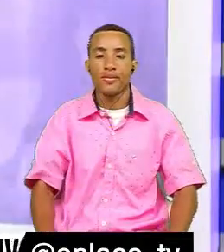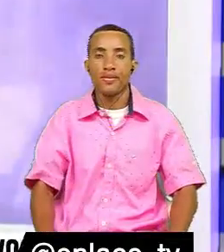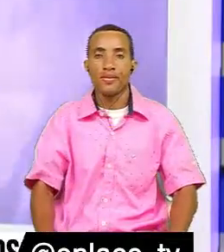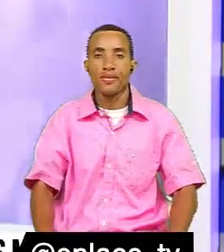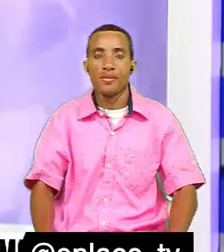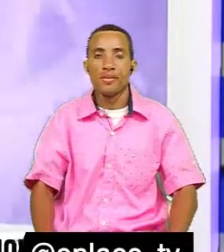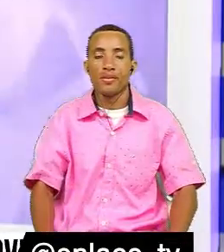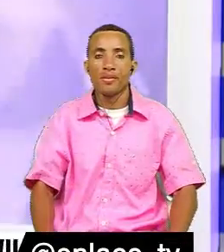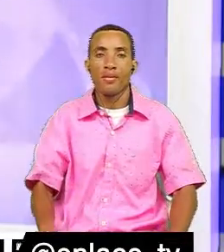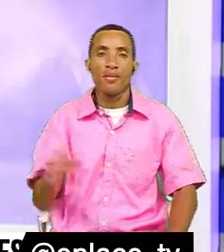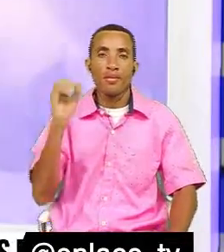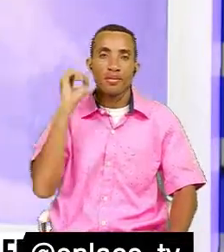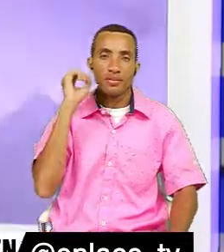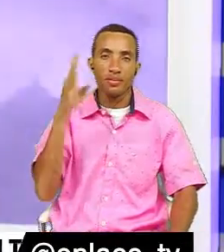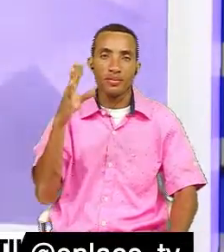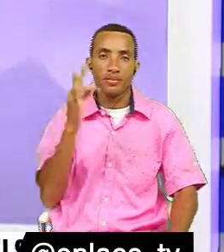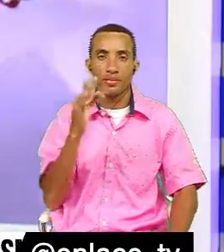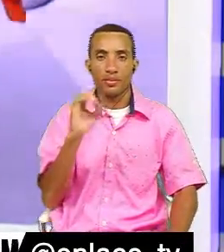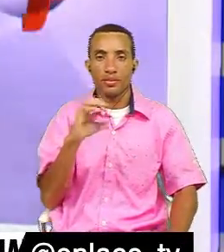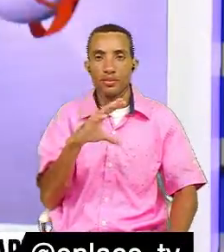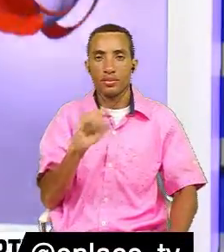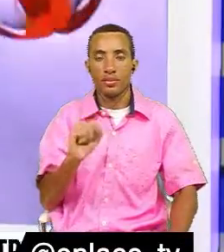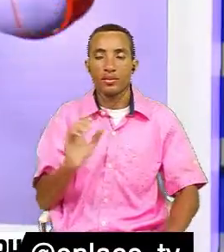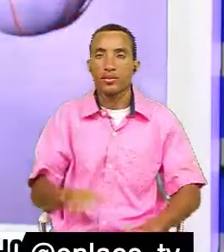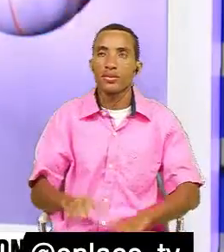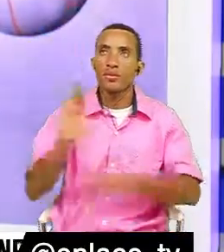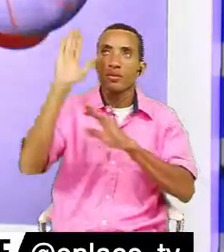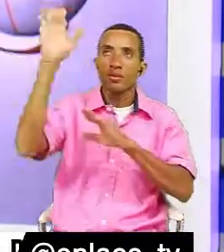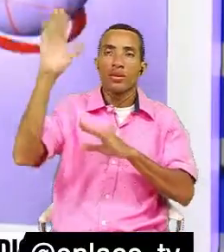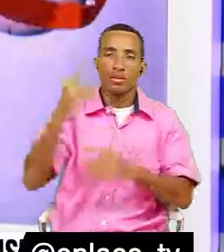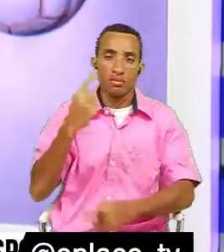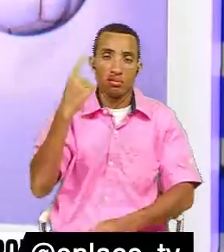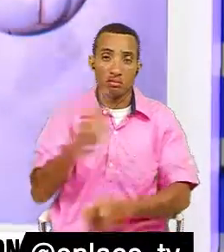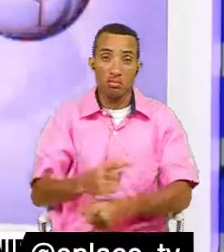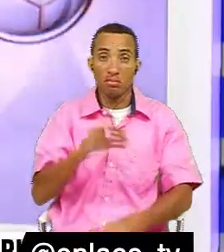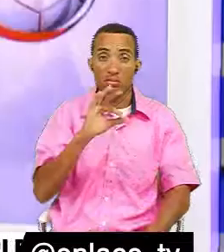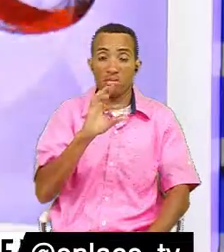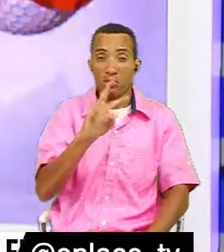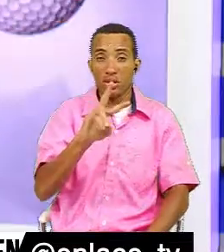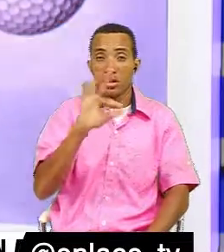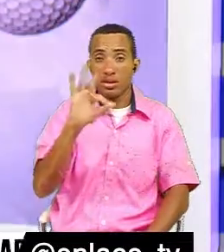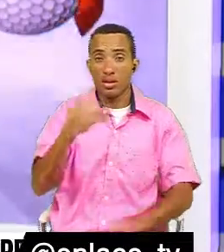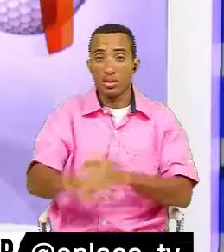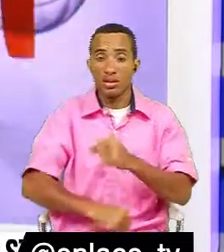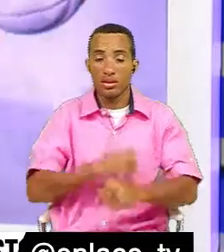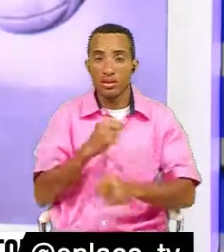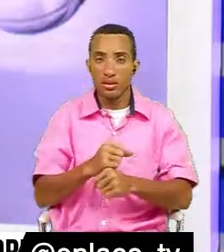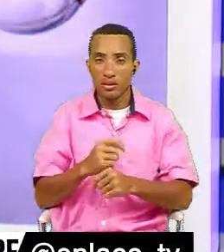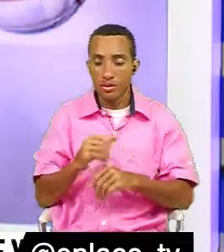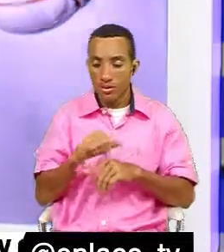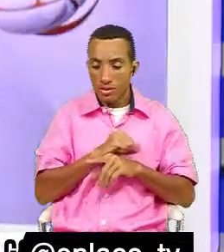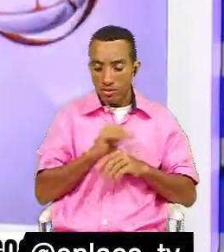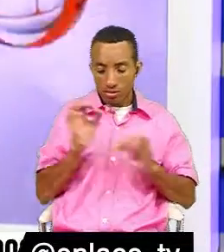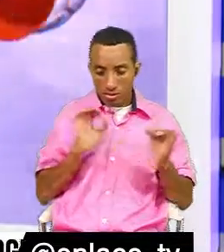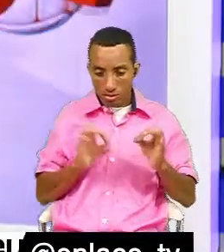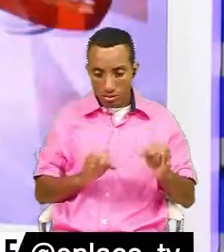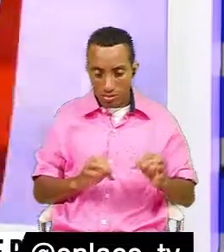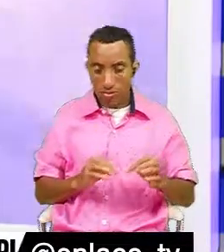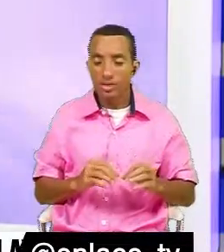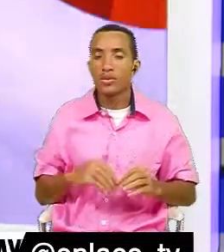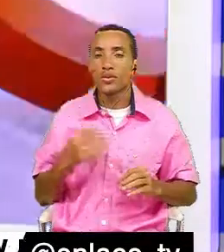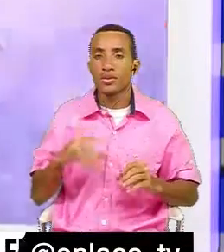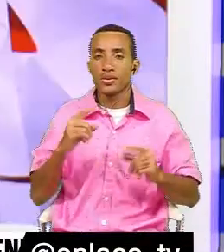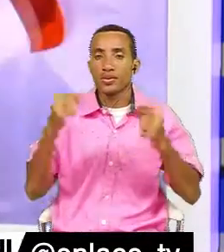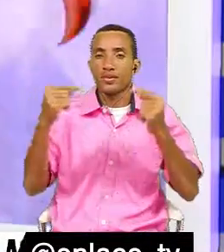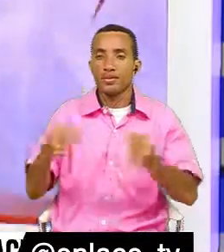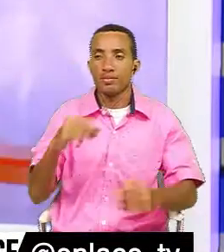El Club La Toca de Baloncesto cumple 23 años y para celebrarlos por estos días organiza torneo infantil de esta